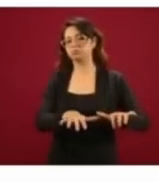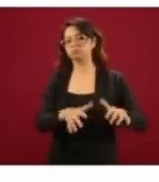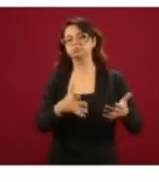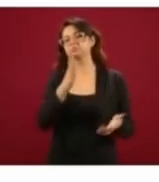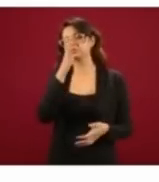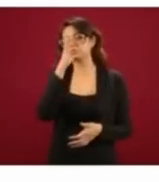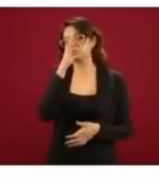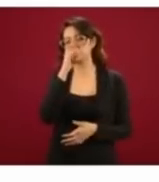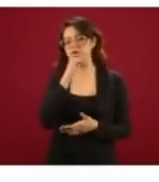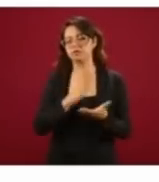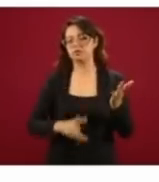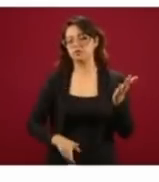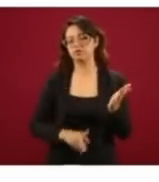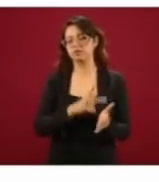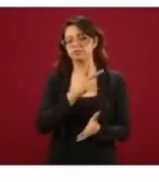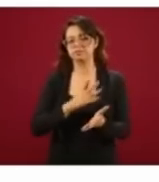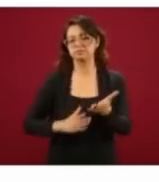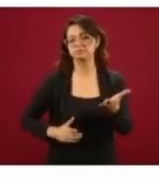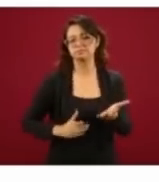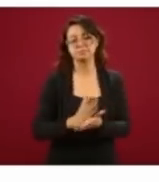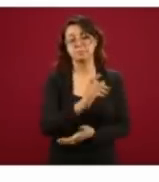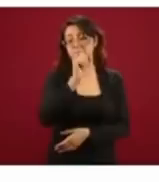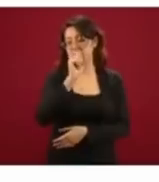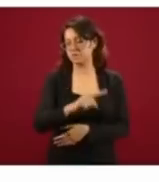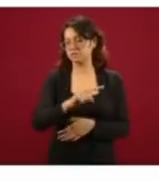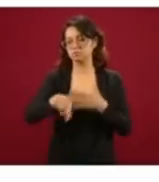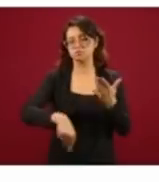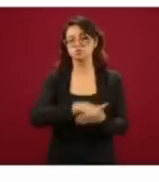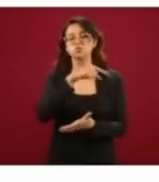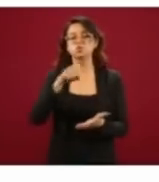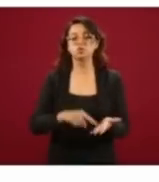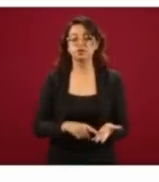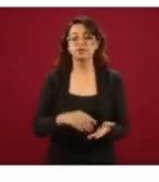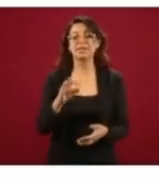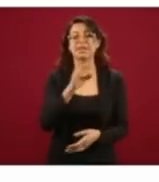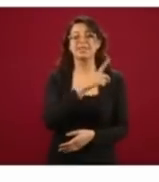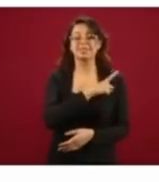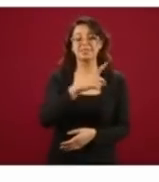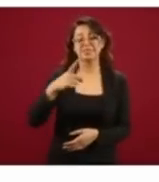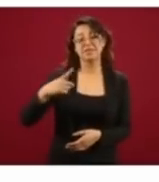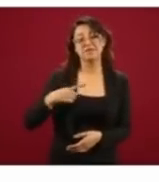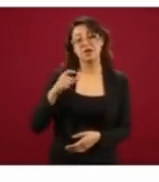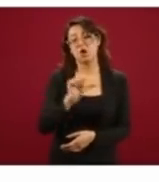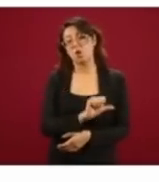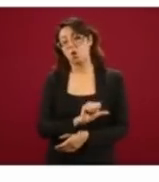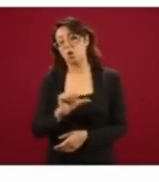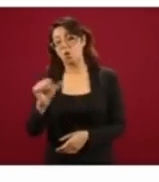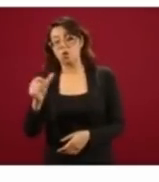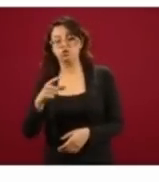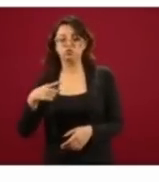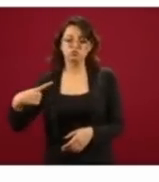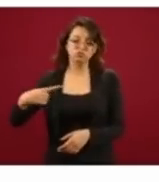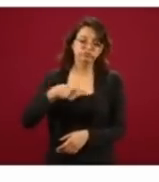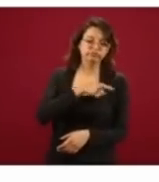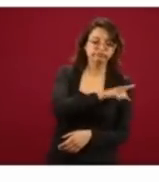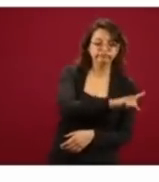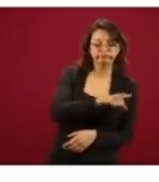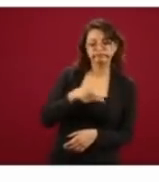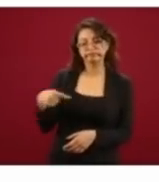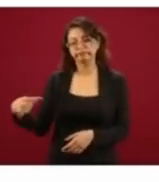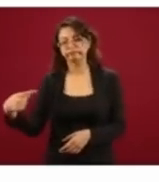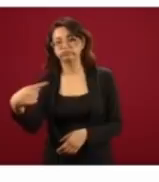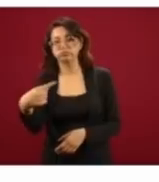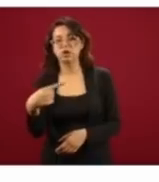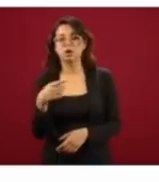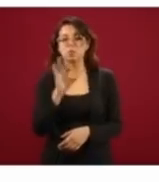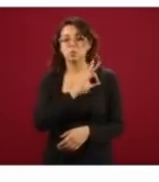caso, que tener o que realizar un inclinado diferente en donde se muestra el